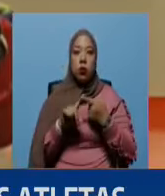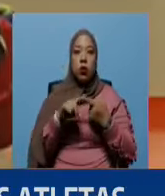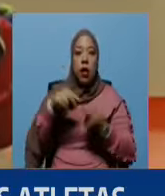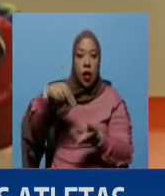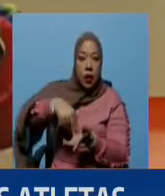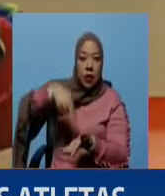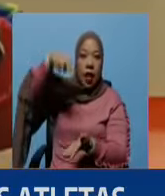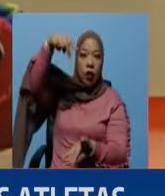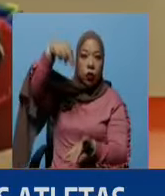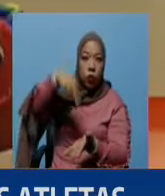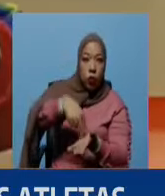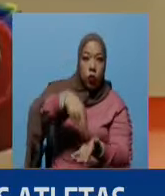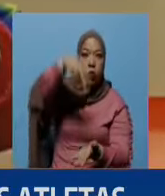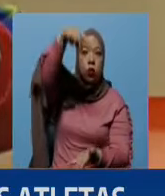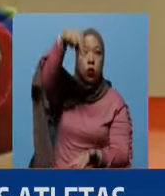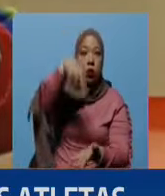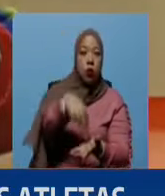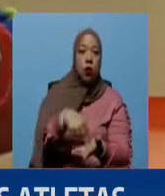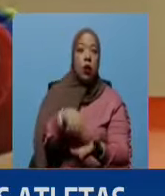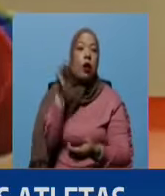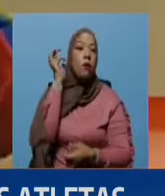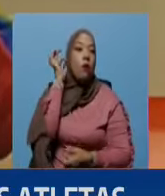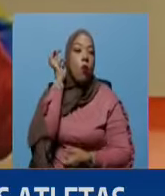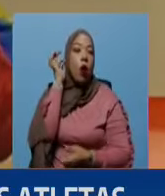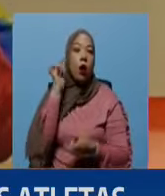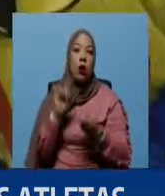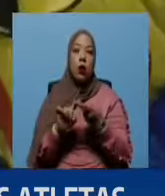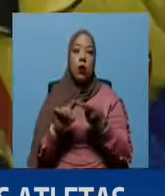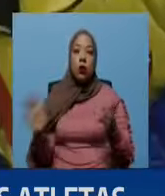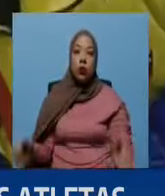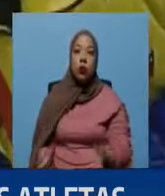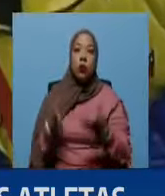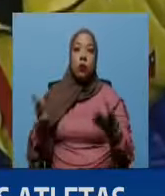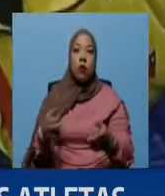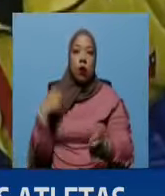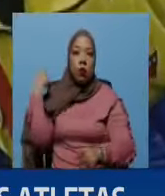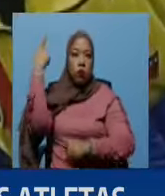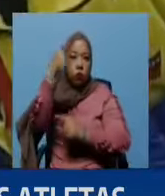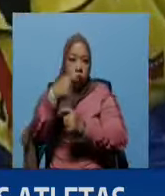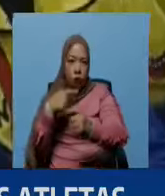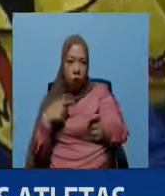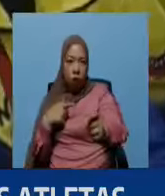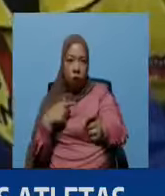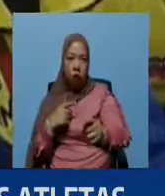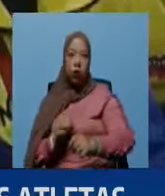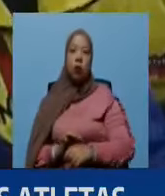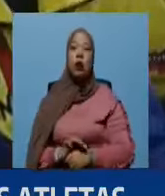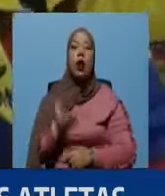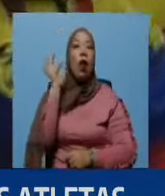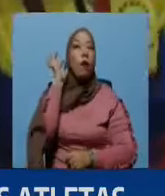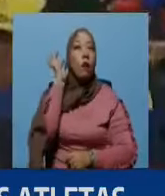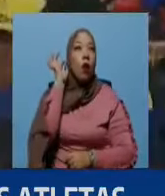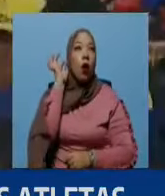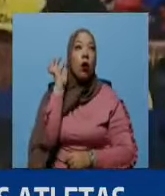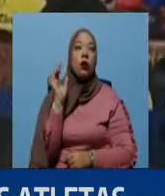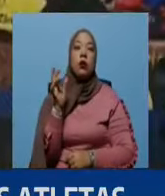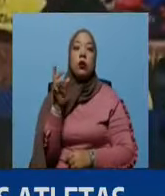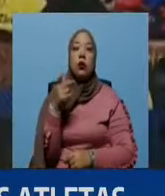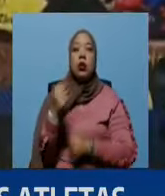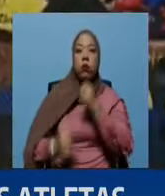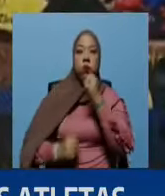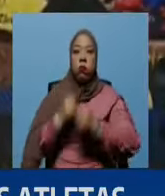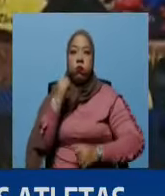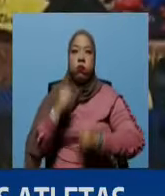largo, Yomaira Coem en impulso de bala, Emma Rodríguez en